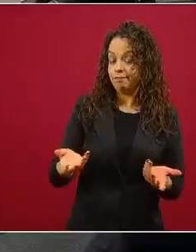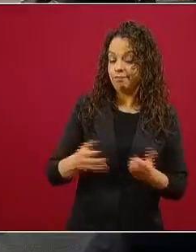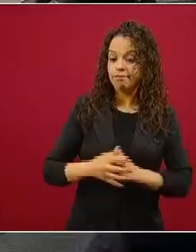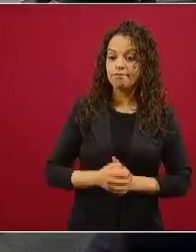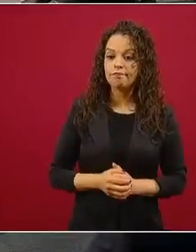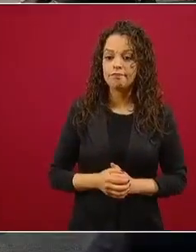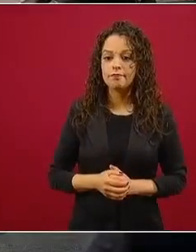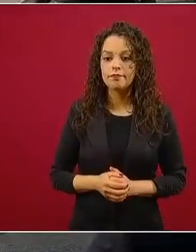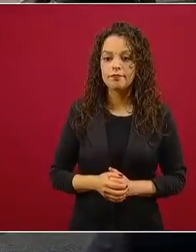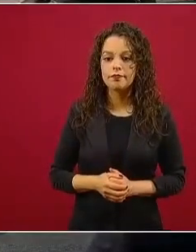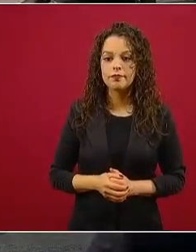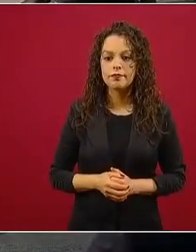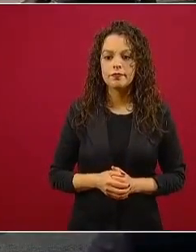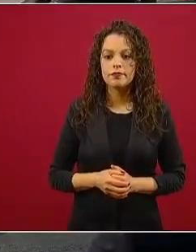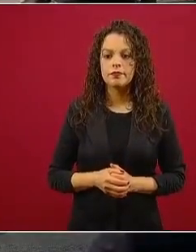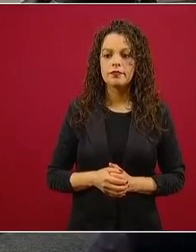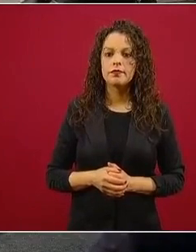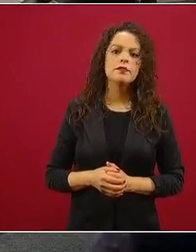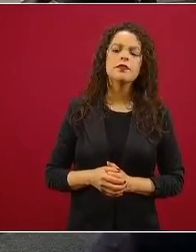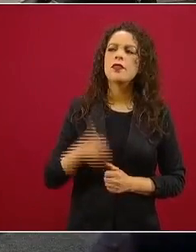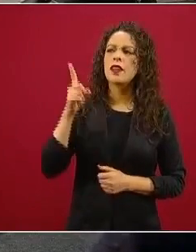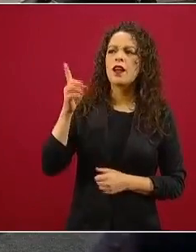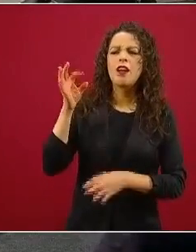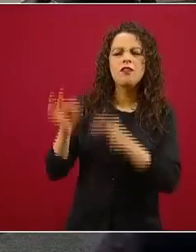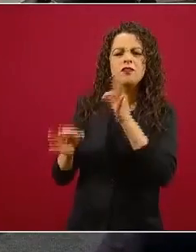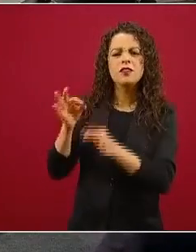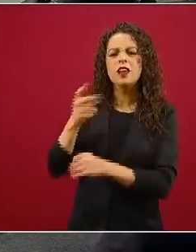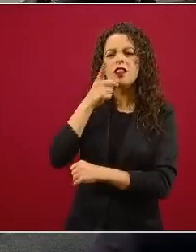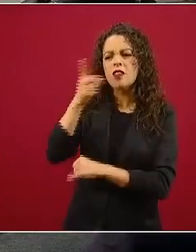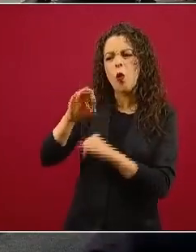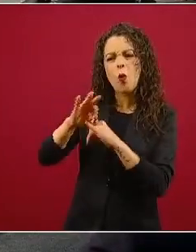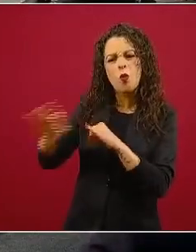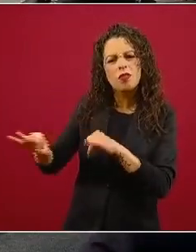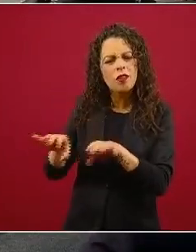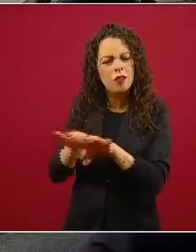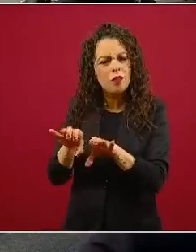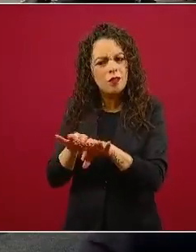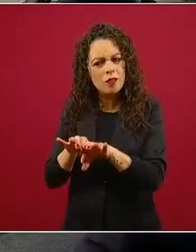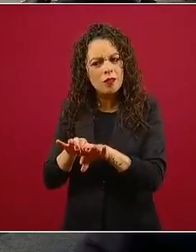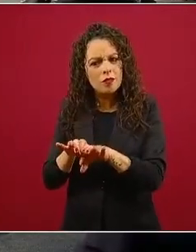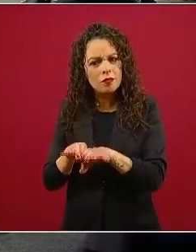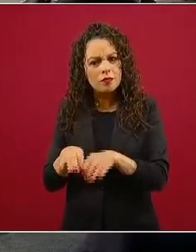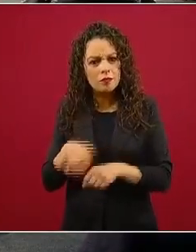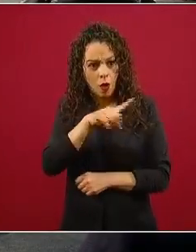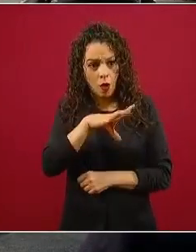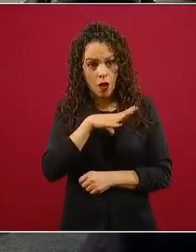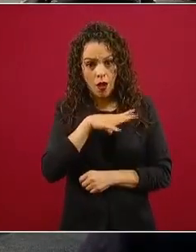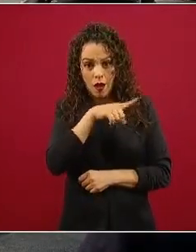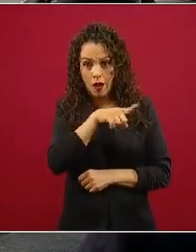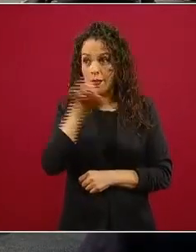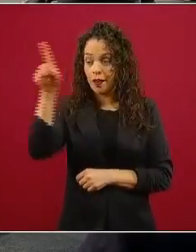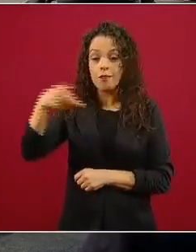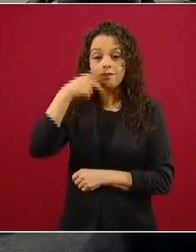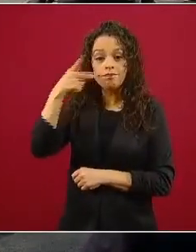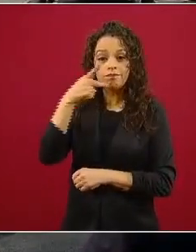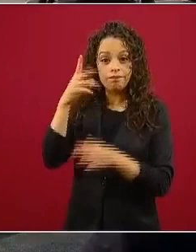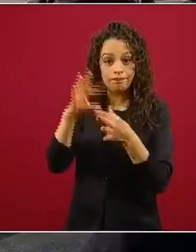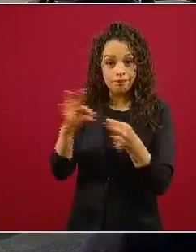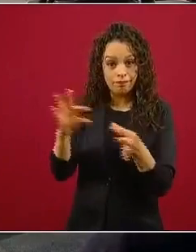¿Cómo dijo al final? ¿No tienes la declaración?